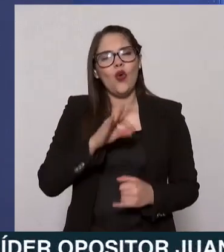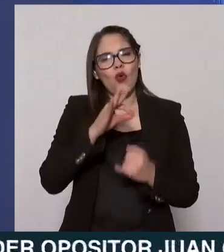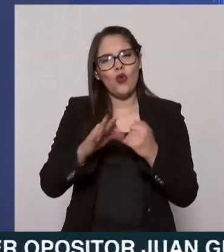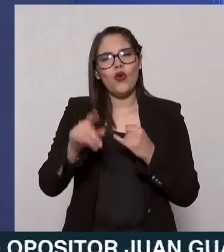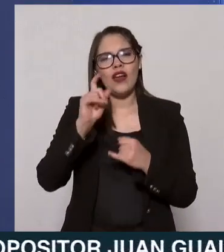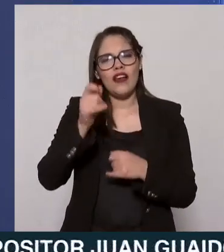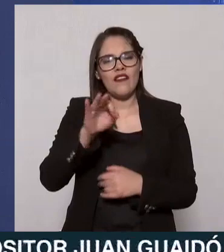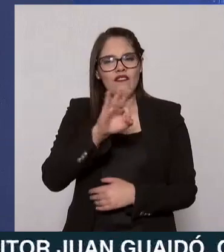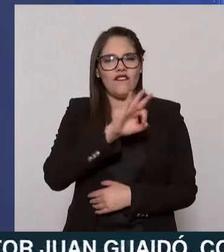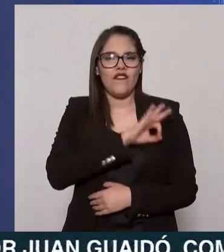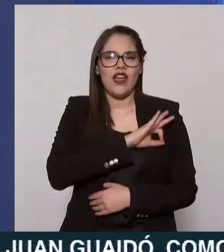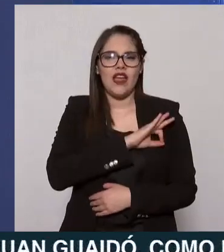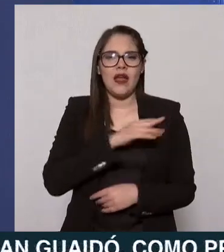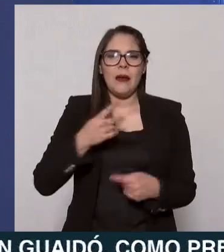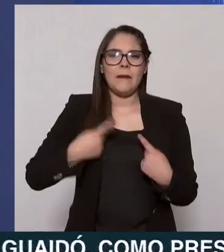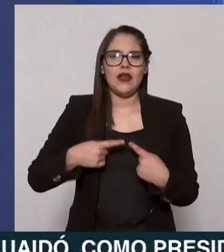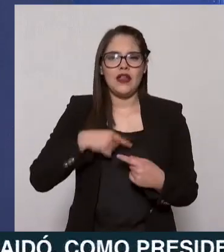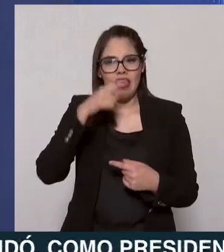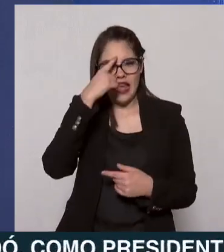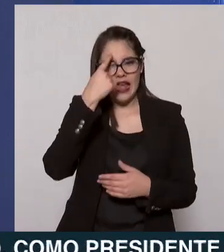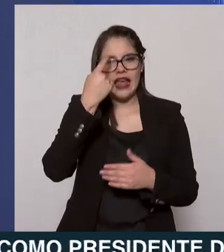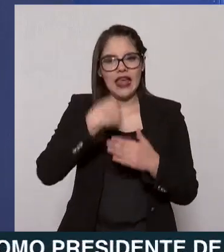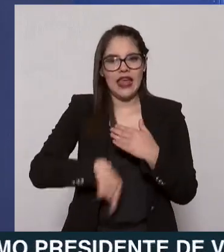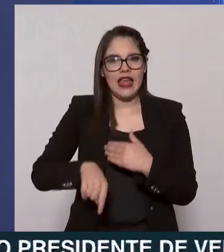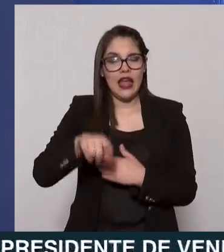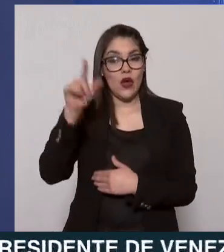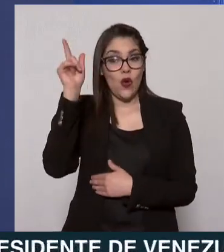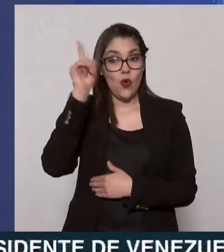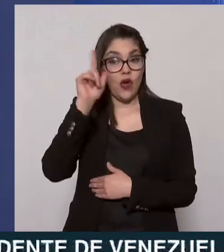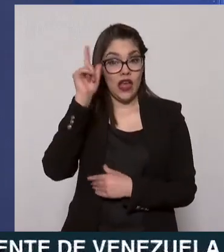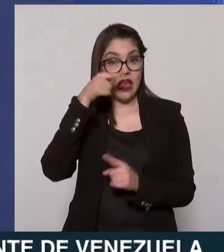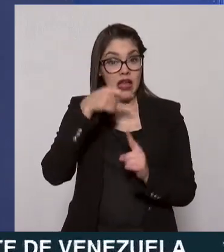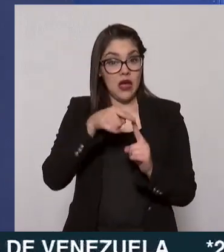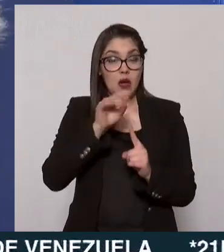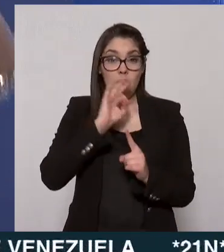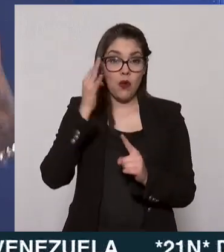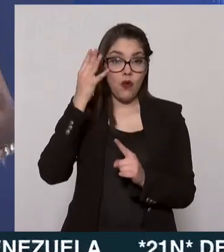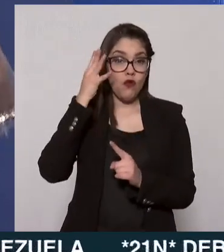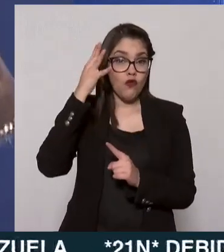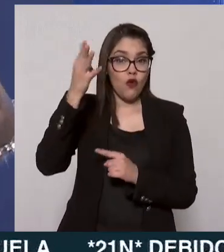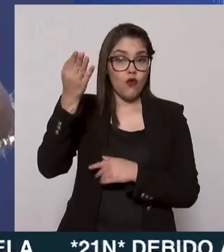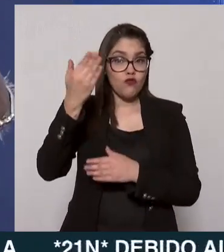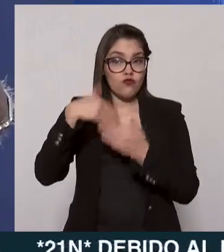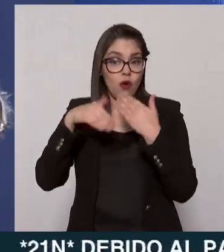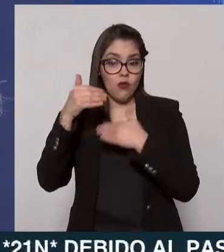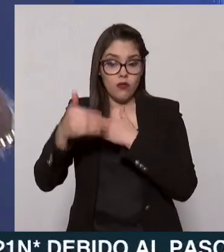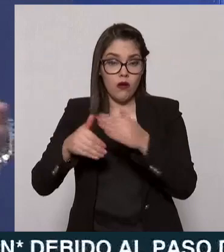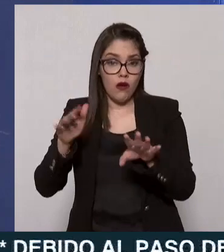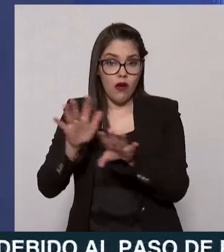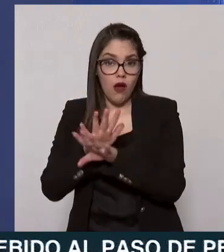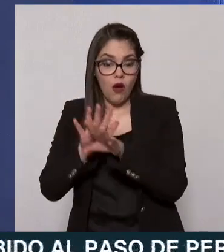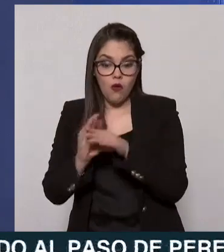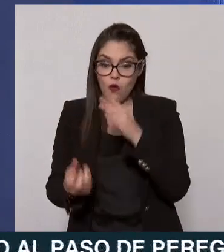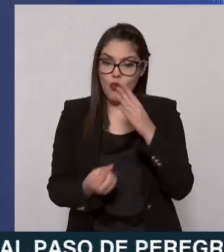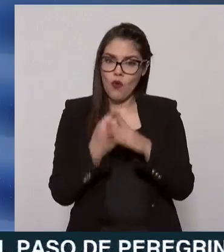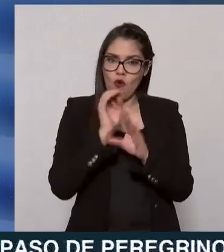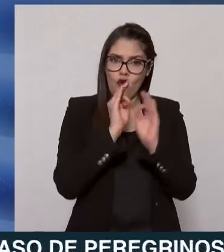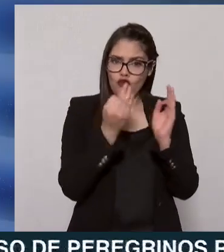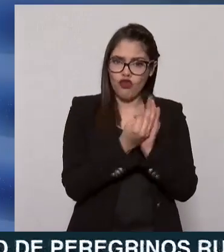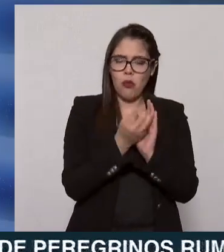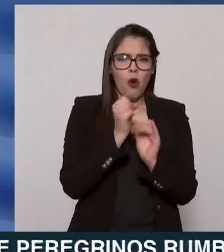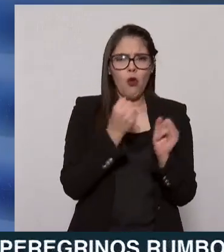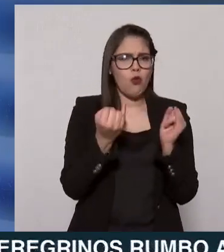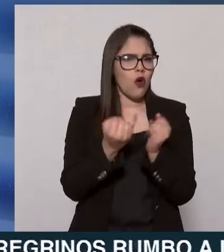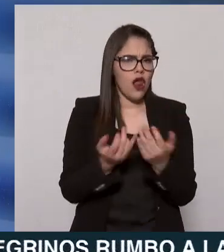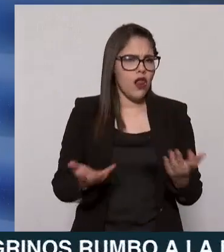los guadalupanos, de los creyentes de la Virgen de Guadalupe tendrá alguna evolución? ¿Va hacia un rumbo nuevo? Bueno,